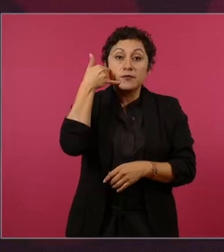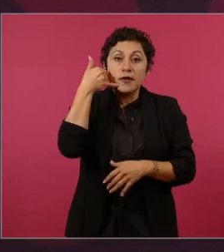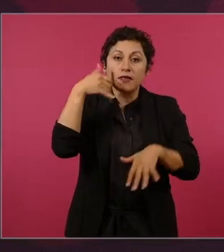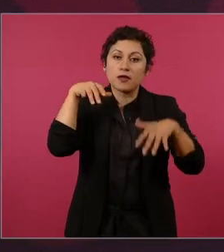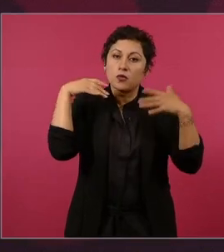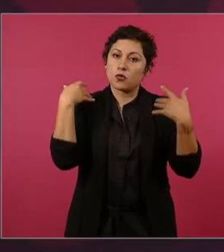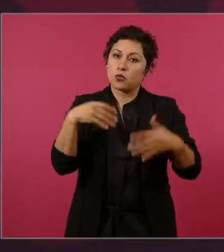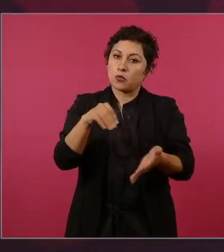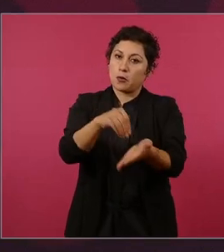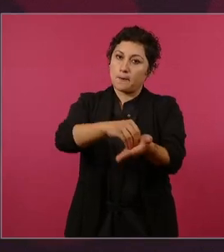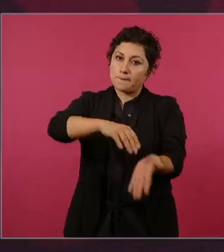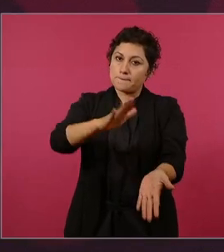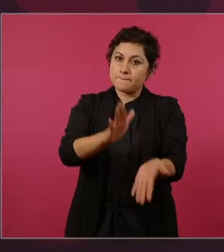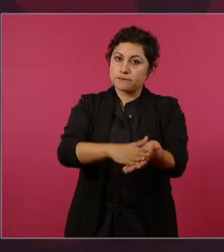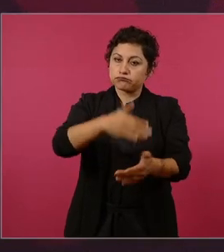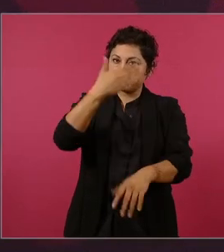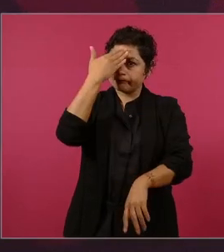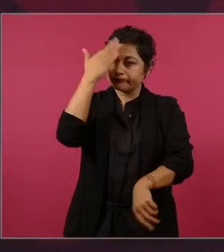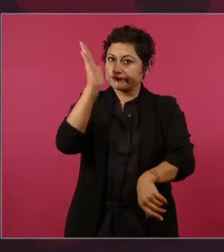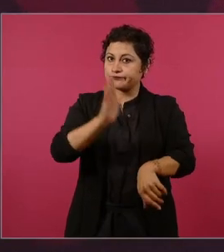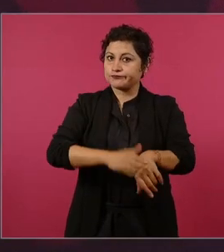históricos.